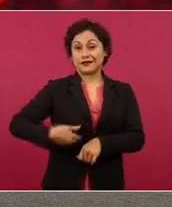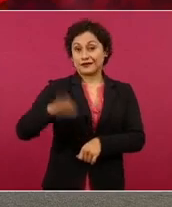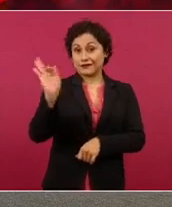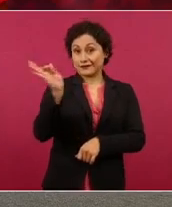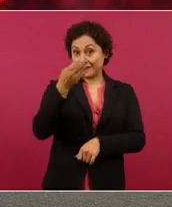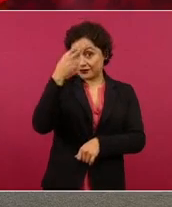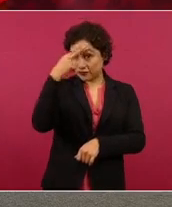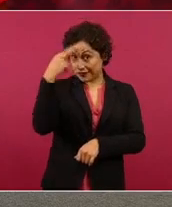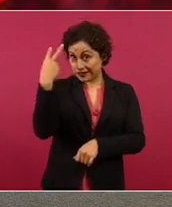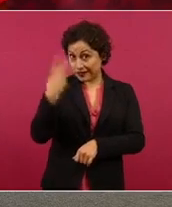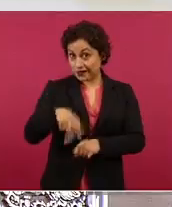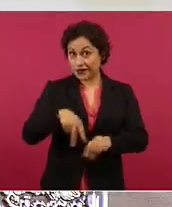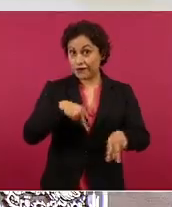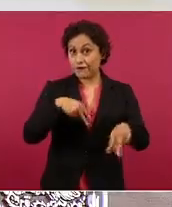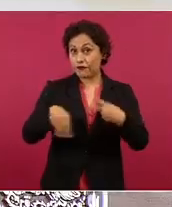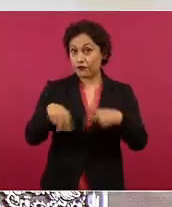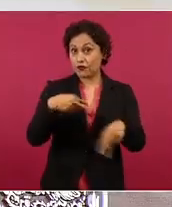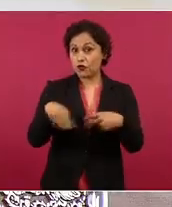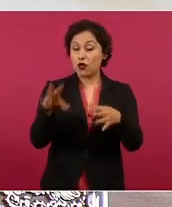Mexicana de Fútbol